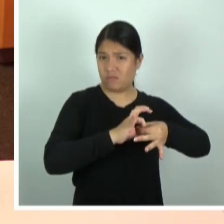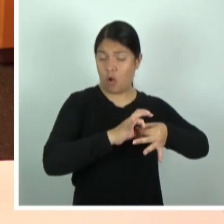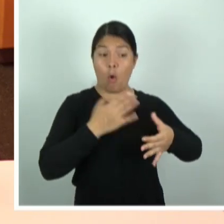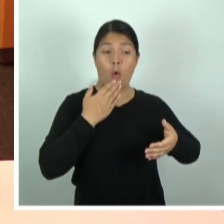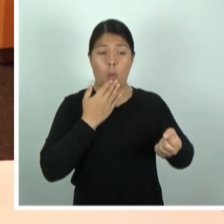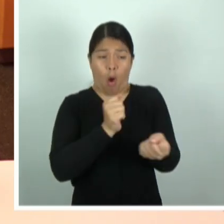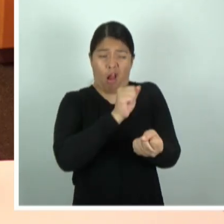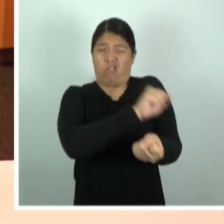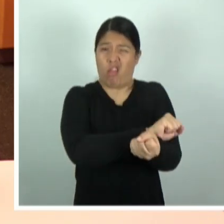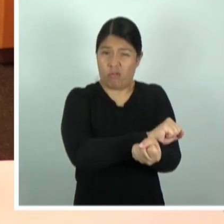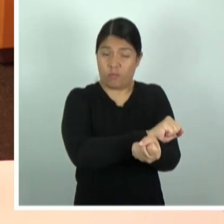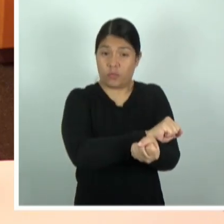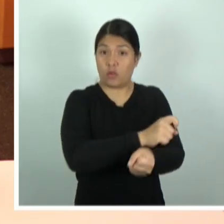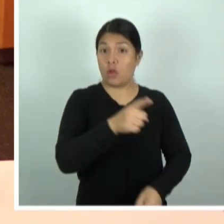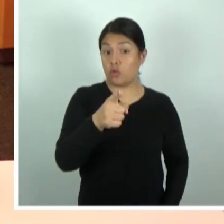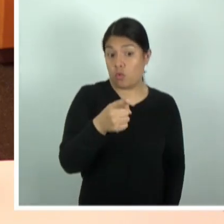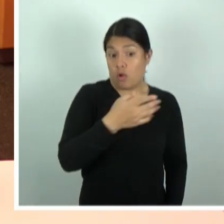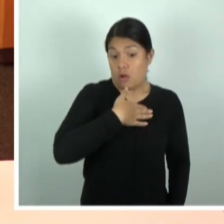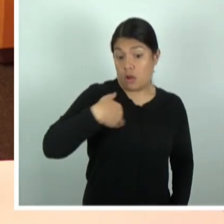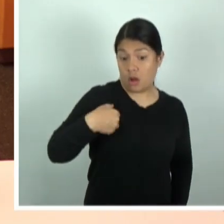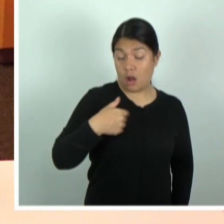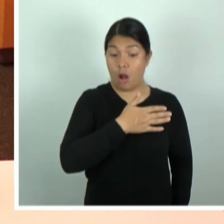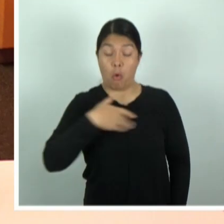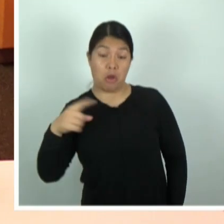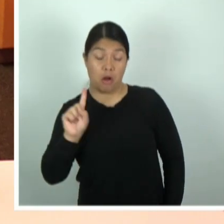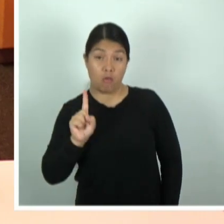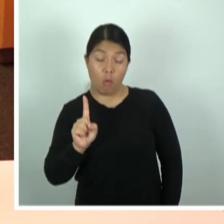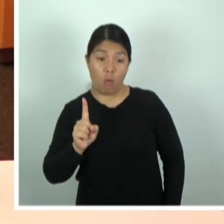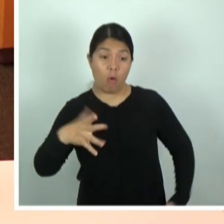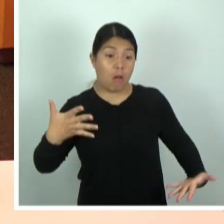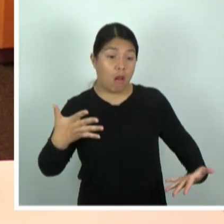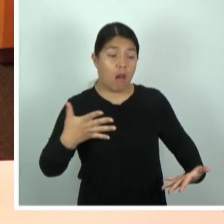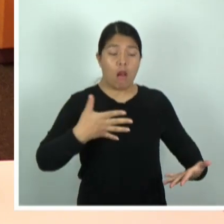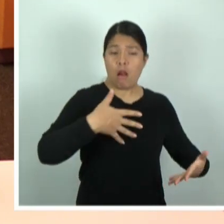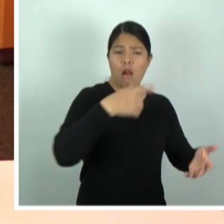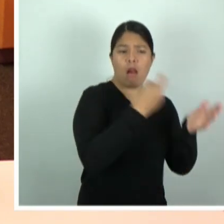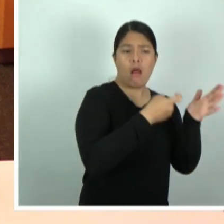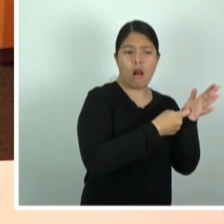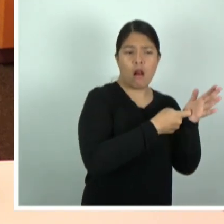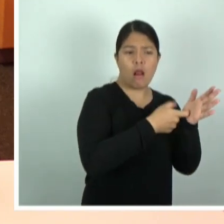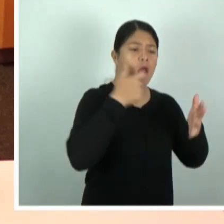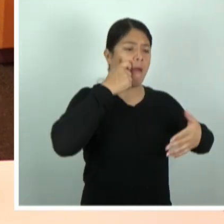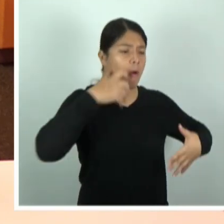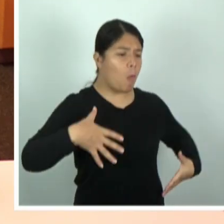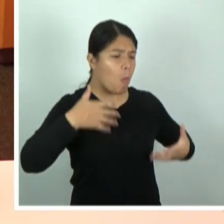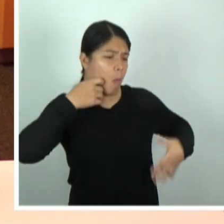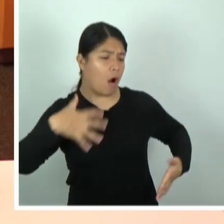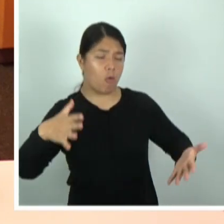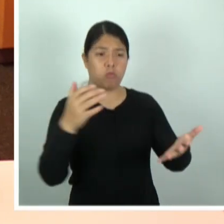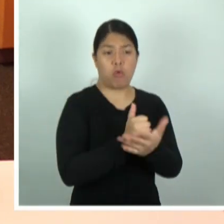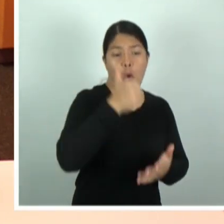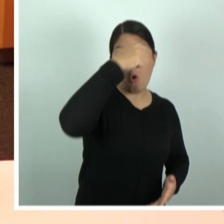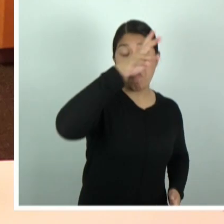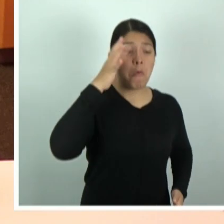Quieras o no, el poder de esa ley está todo, sobre todo hombre, mujer, ser humano,